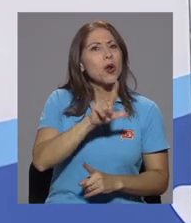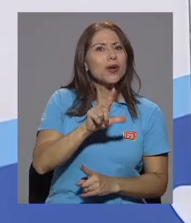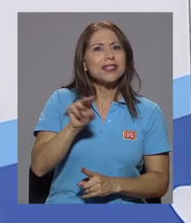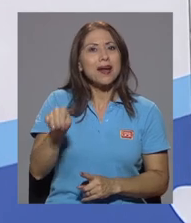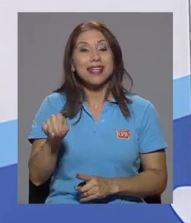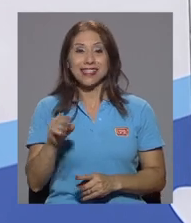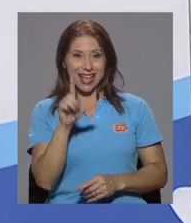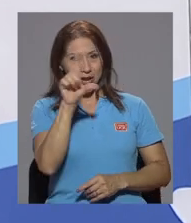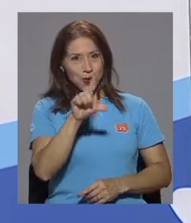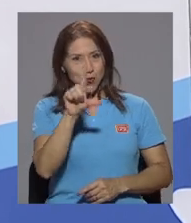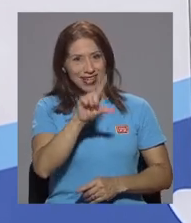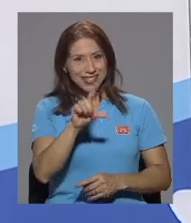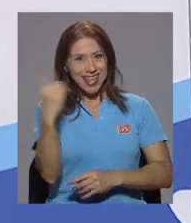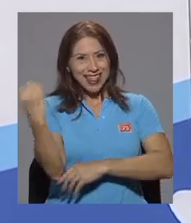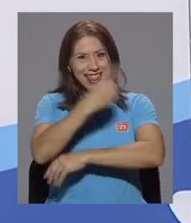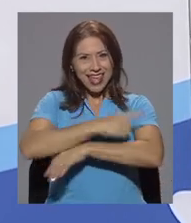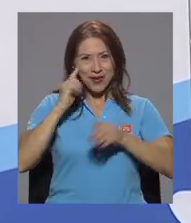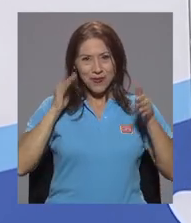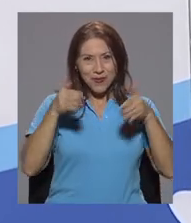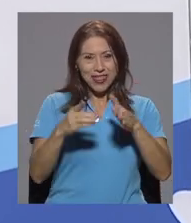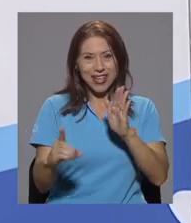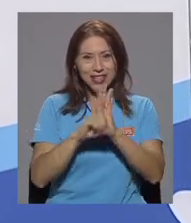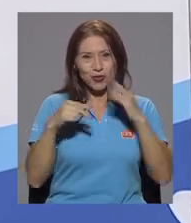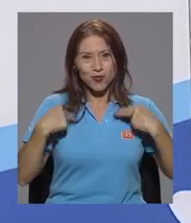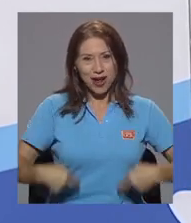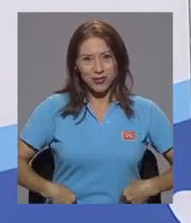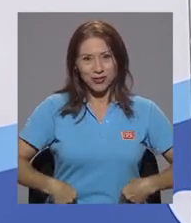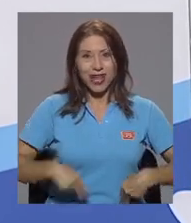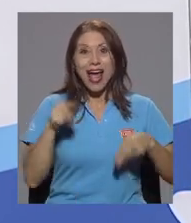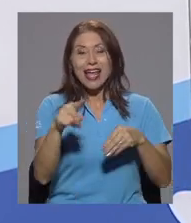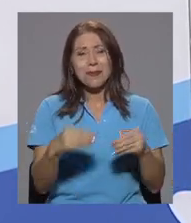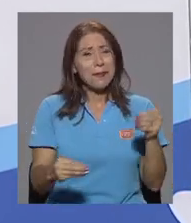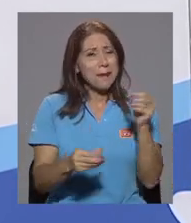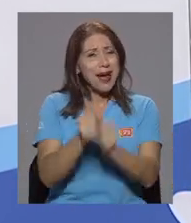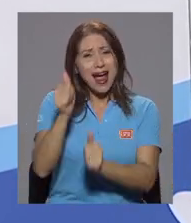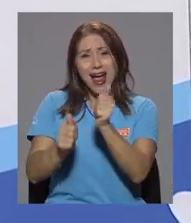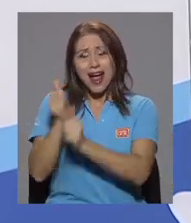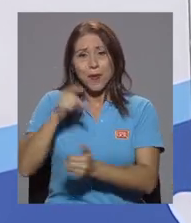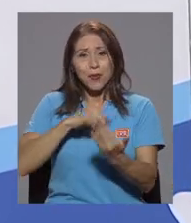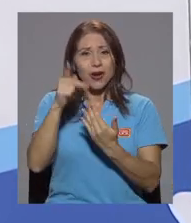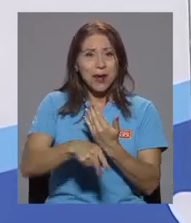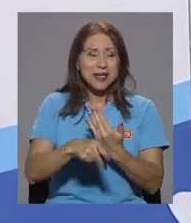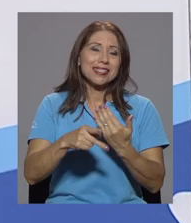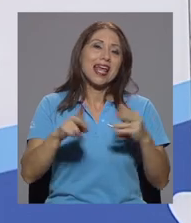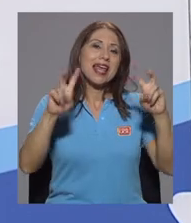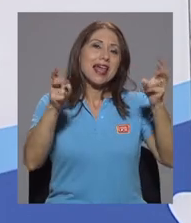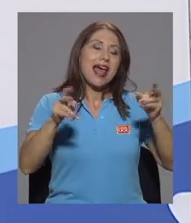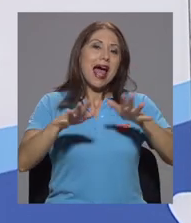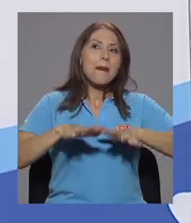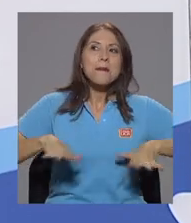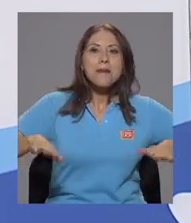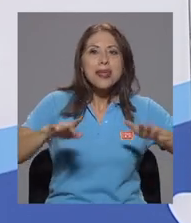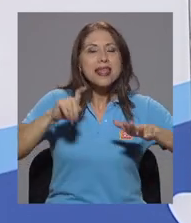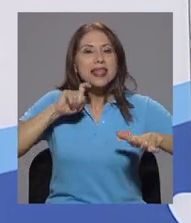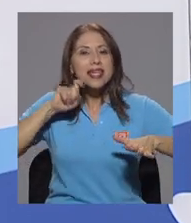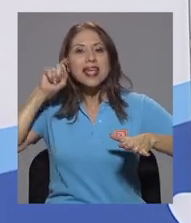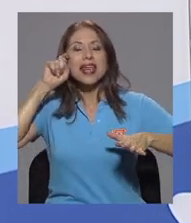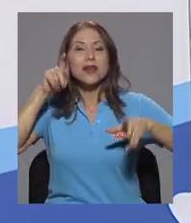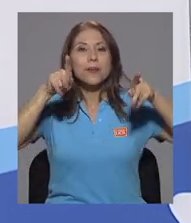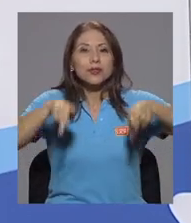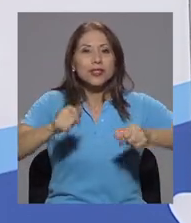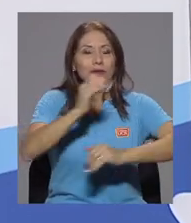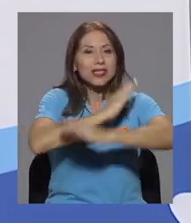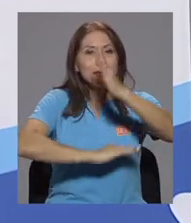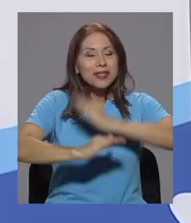derechos humanos ahí es donde se suscribe la mayor cantidad de nuestros programas tienen programas de ambiente de género para personas con discapacidad de adulto mayor